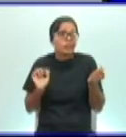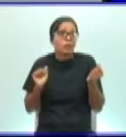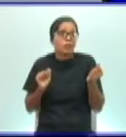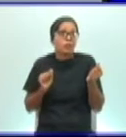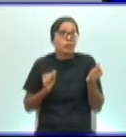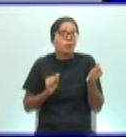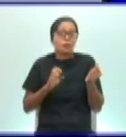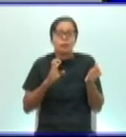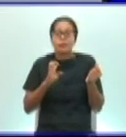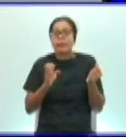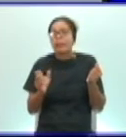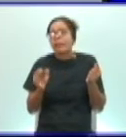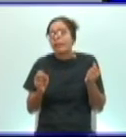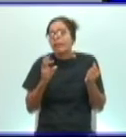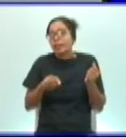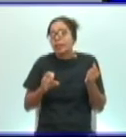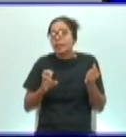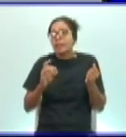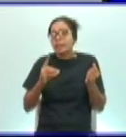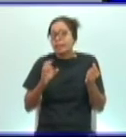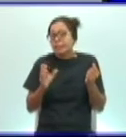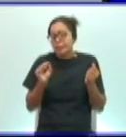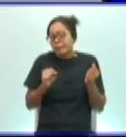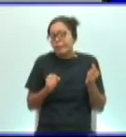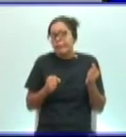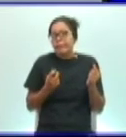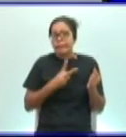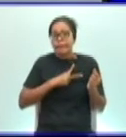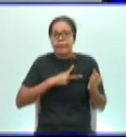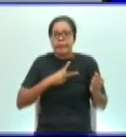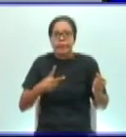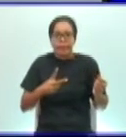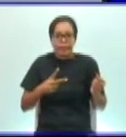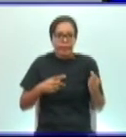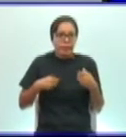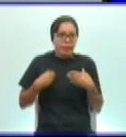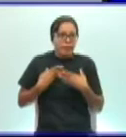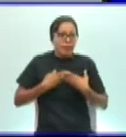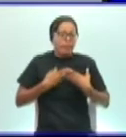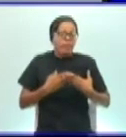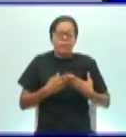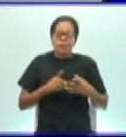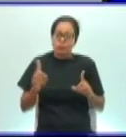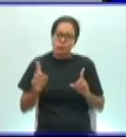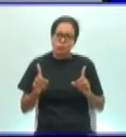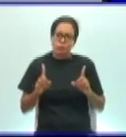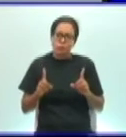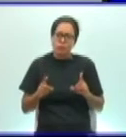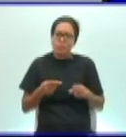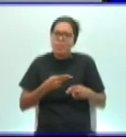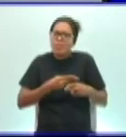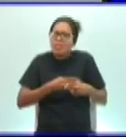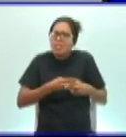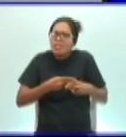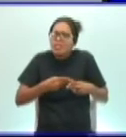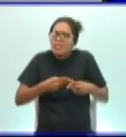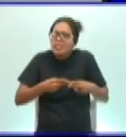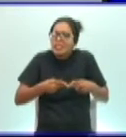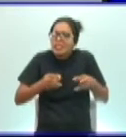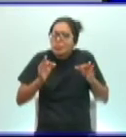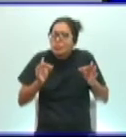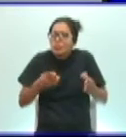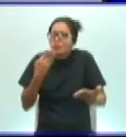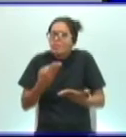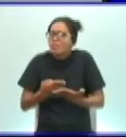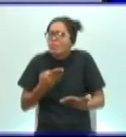es abnegado, patriota, decidido, valeroso. ¿Y dónde está el hecho histórico que me demuestra la actuación de esa